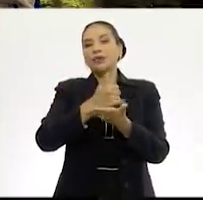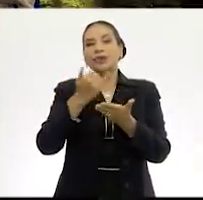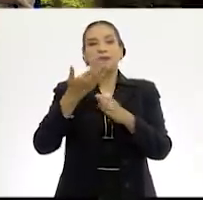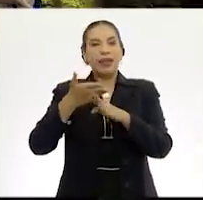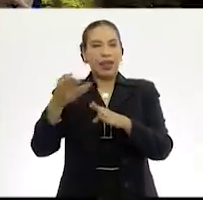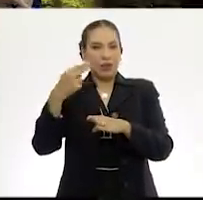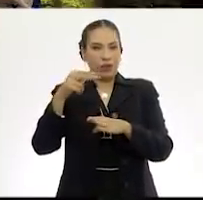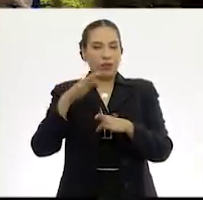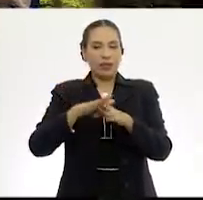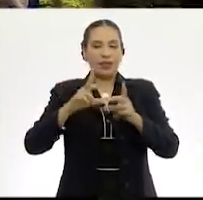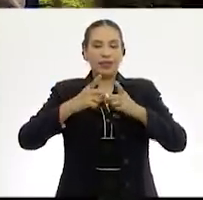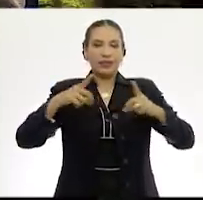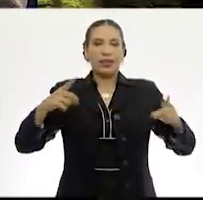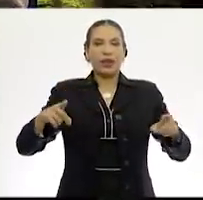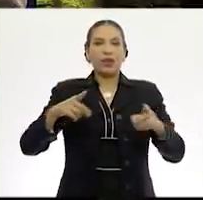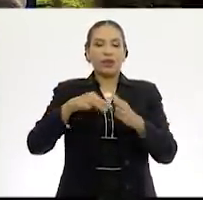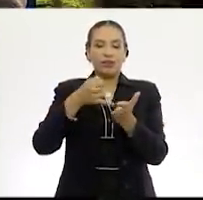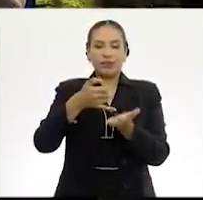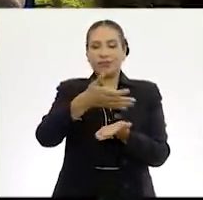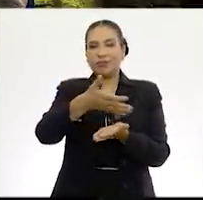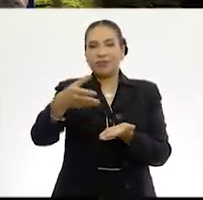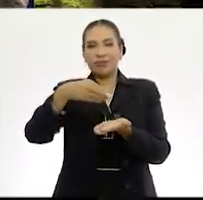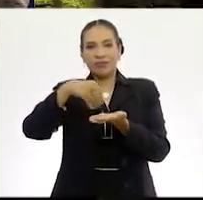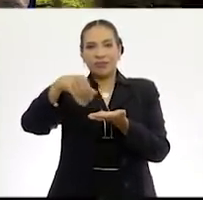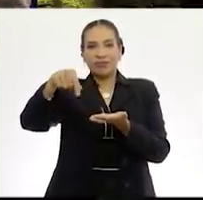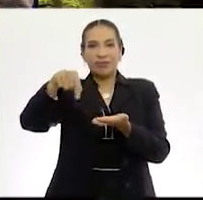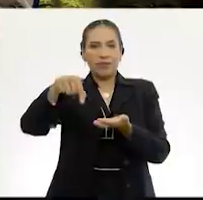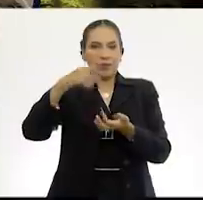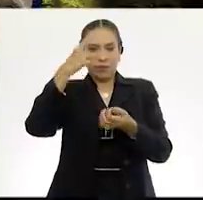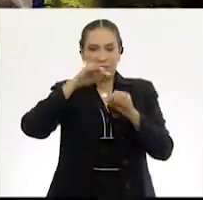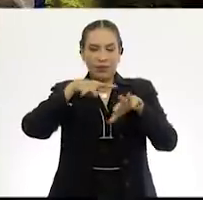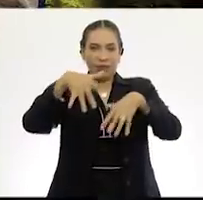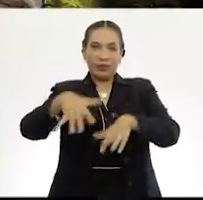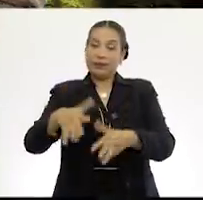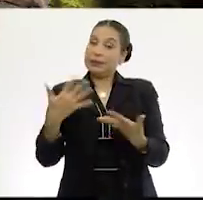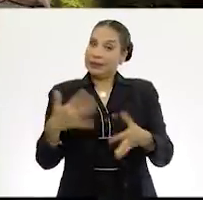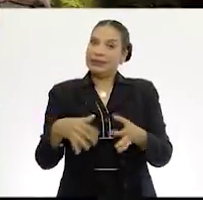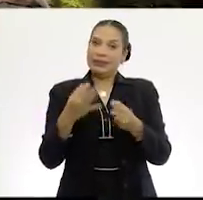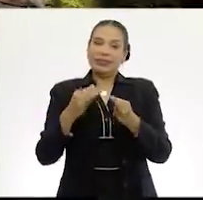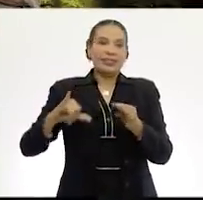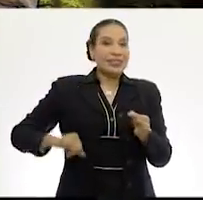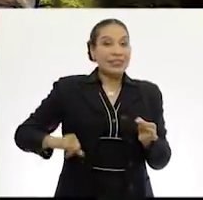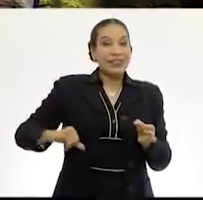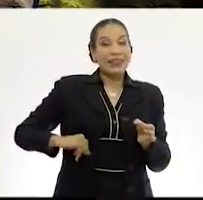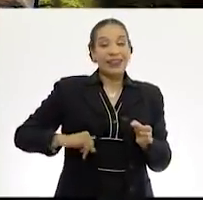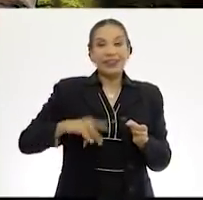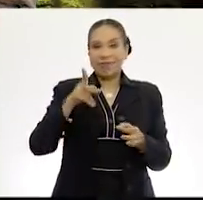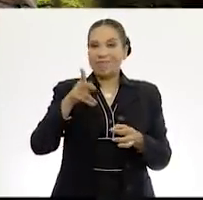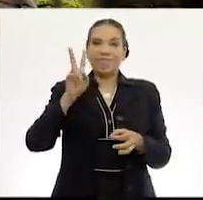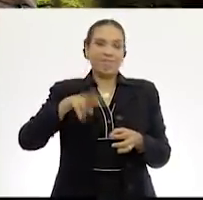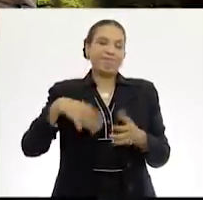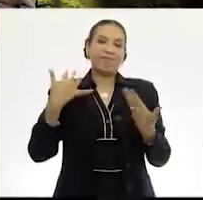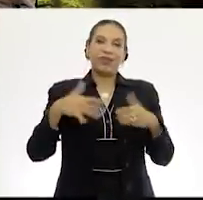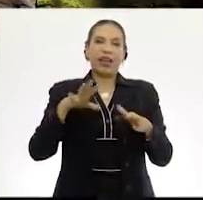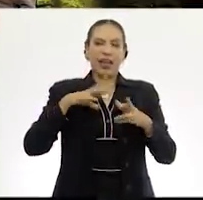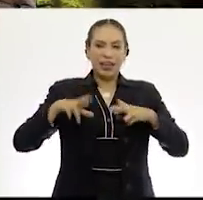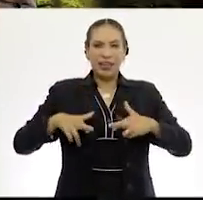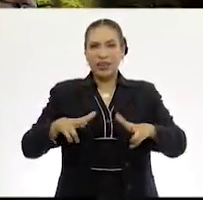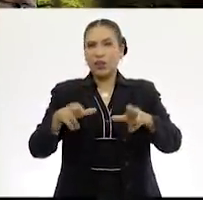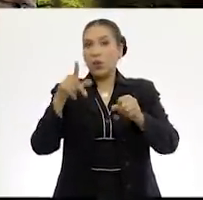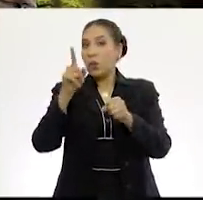permite el desarrollo de la agricultura de riego. Muy interesante. Sí, bastante interesante. ¿Entonces hay ríos